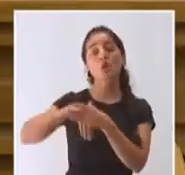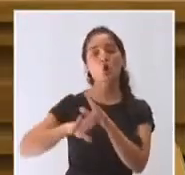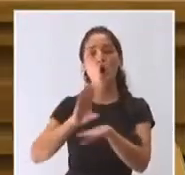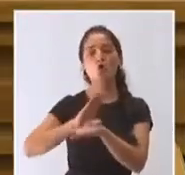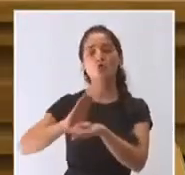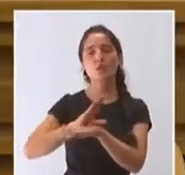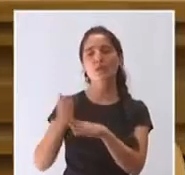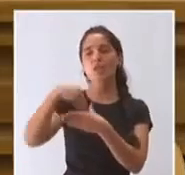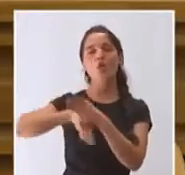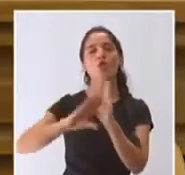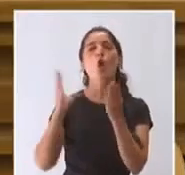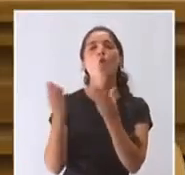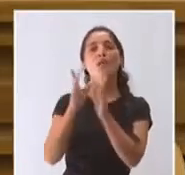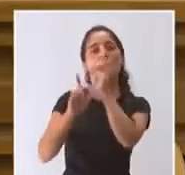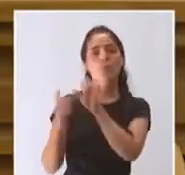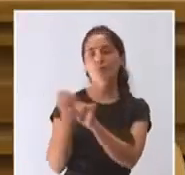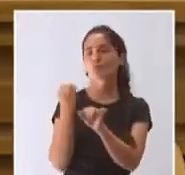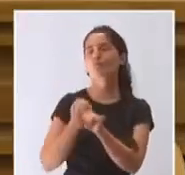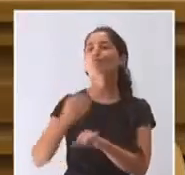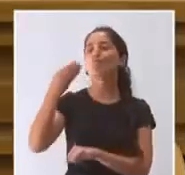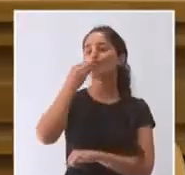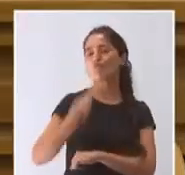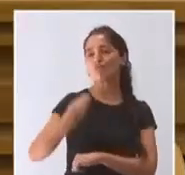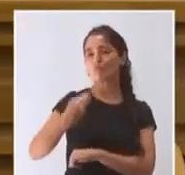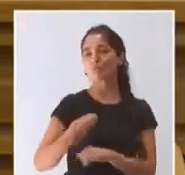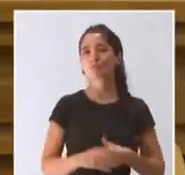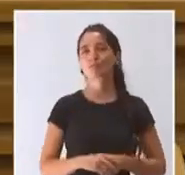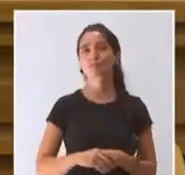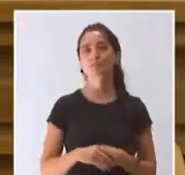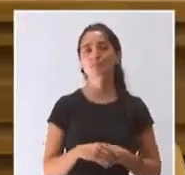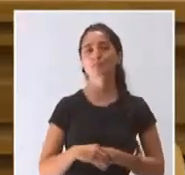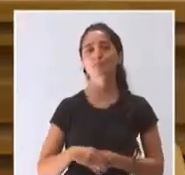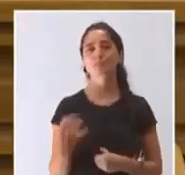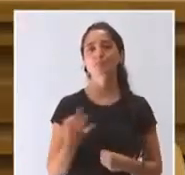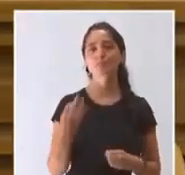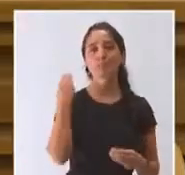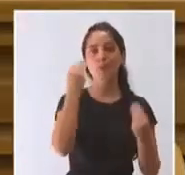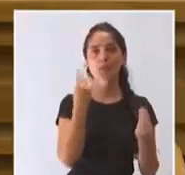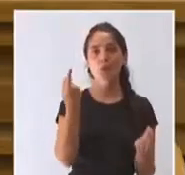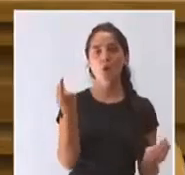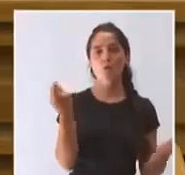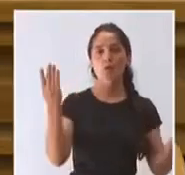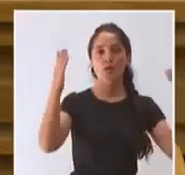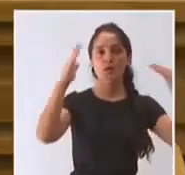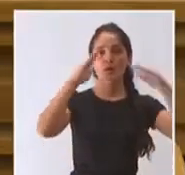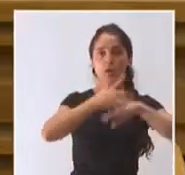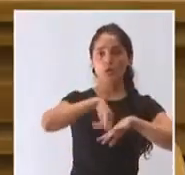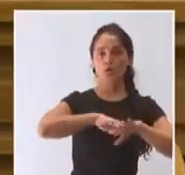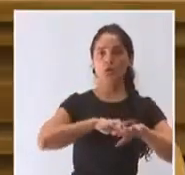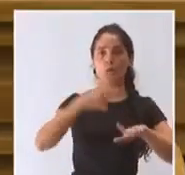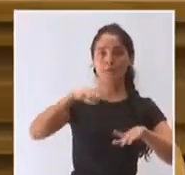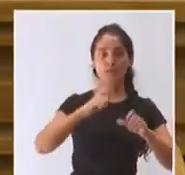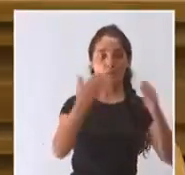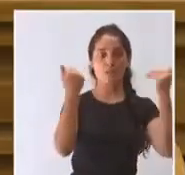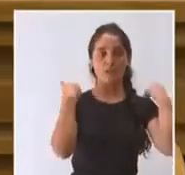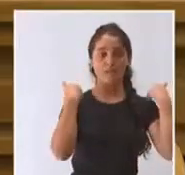que realmente es importante tener en cuenta que cuando el mayor susto una noche nada más tomar posesión de presidentes que me dieron